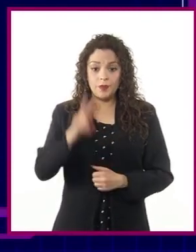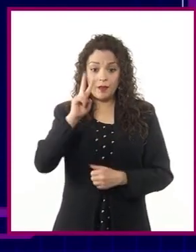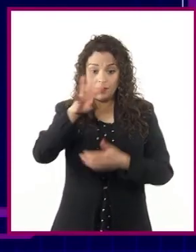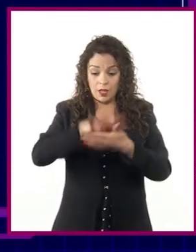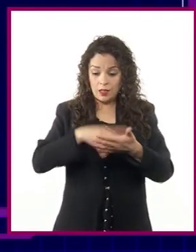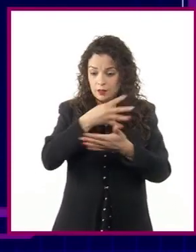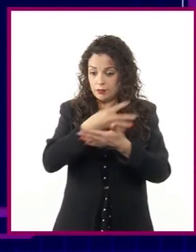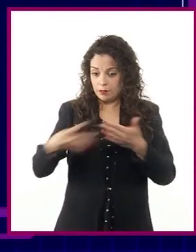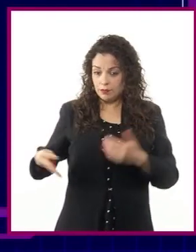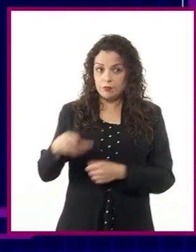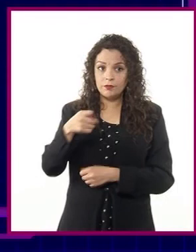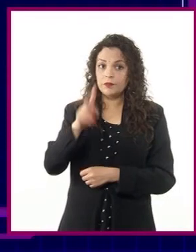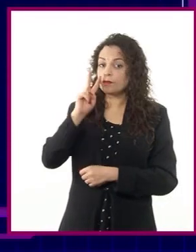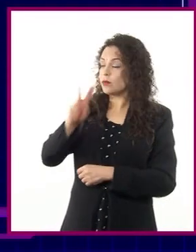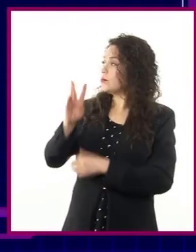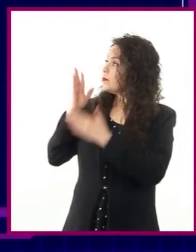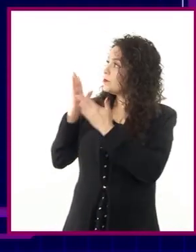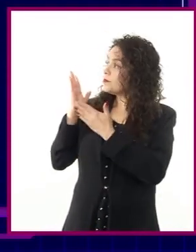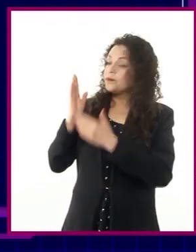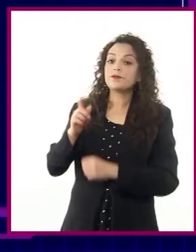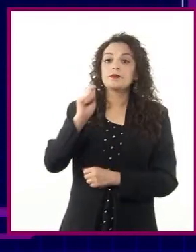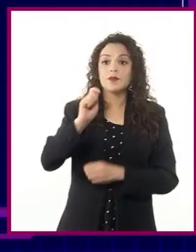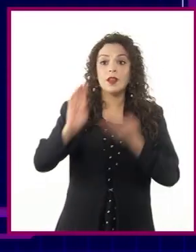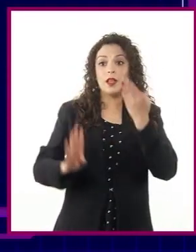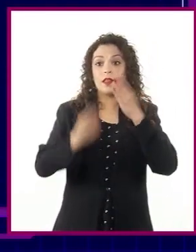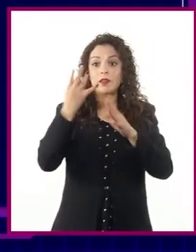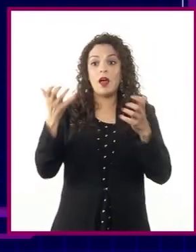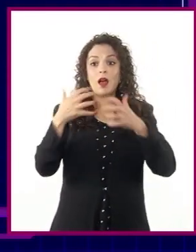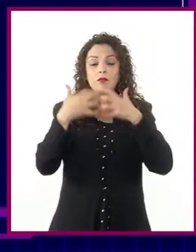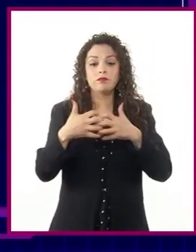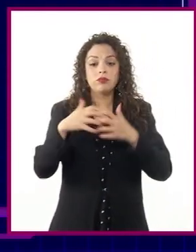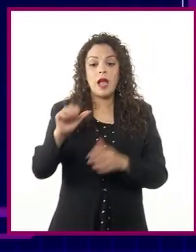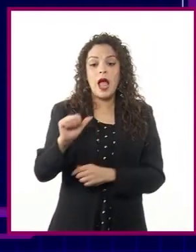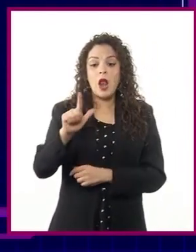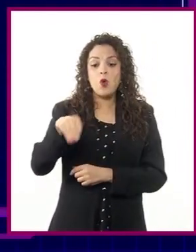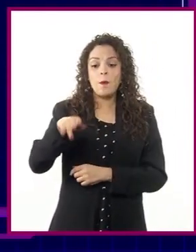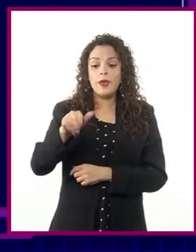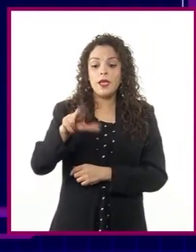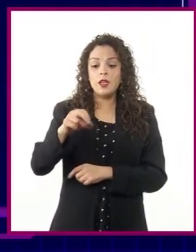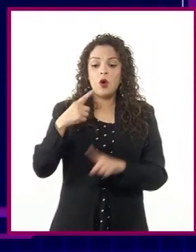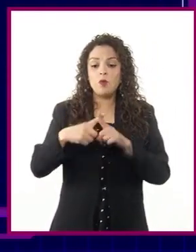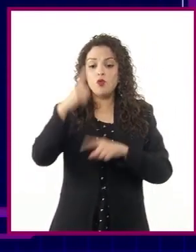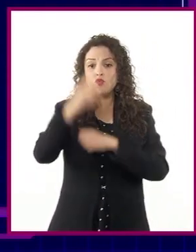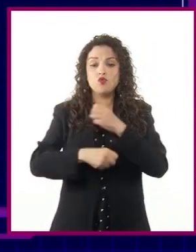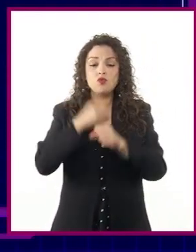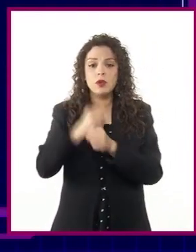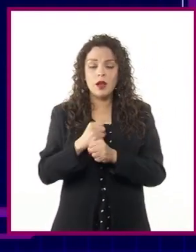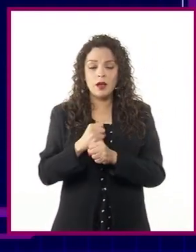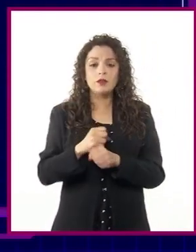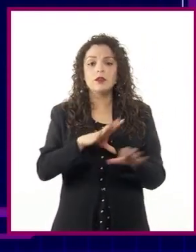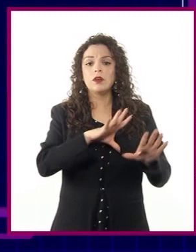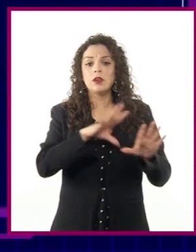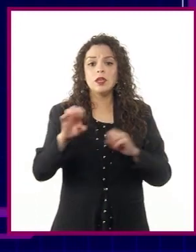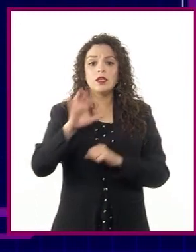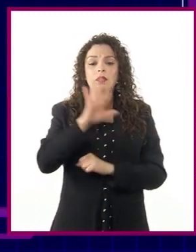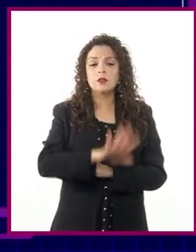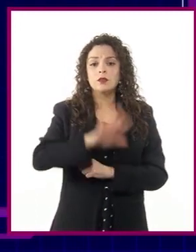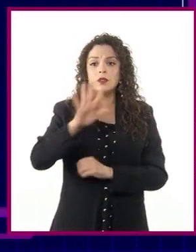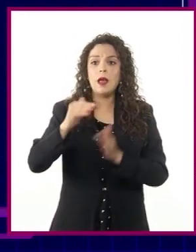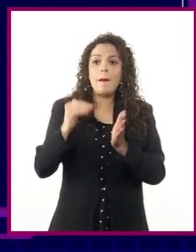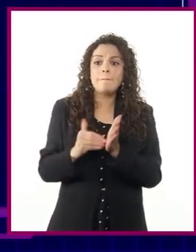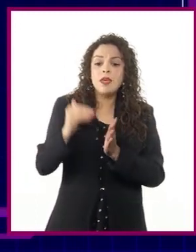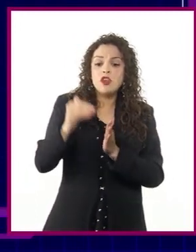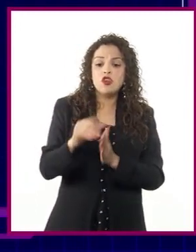también en kilogramos la producción mundial de aluminio en un año, que es de 555 millones de